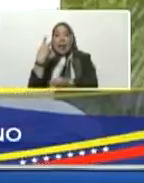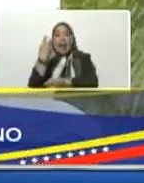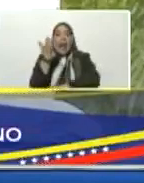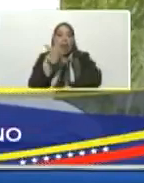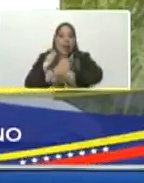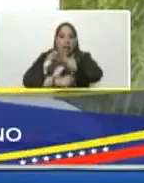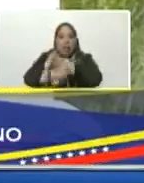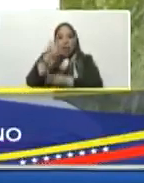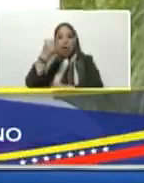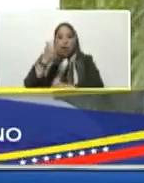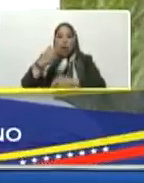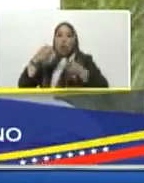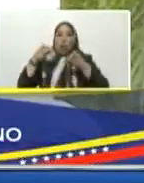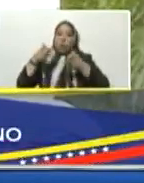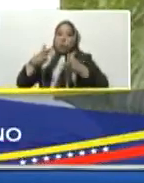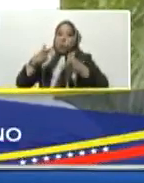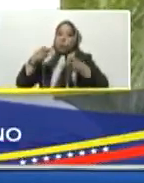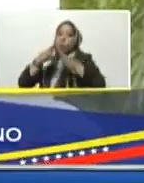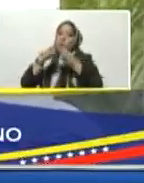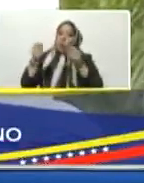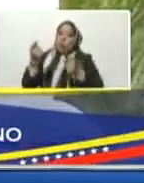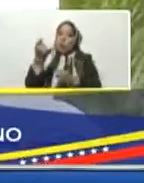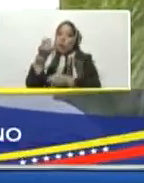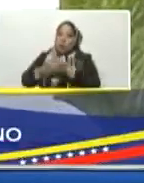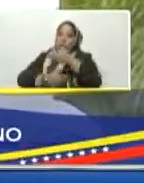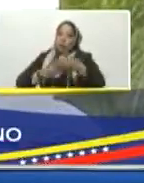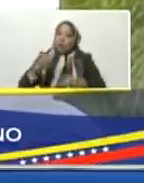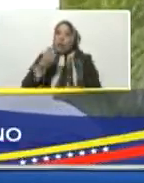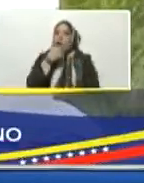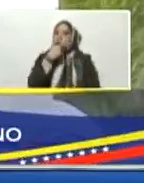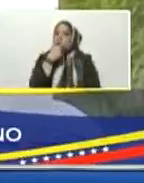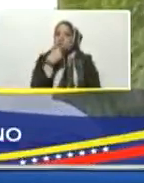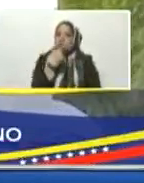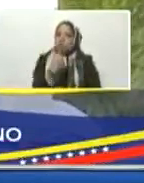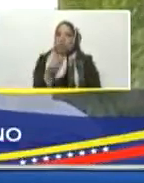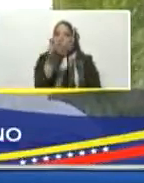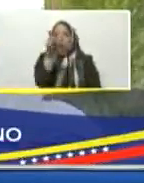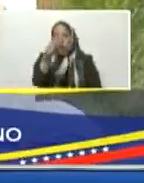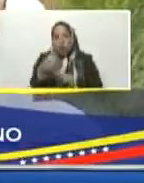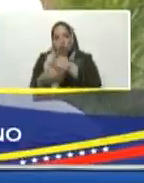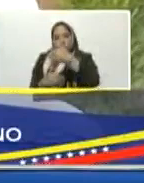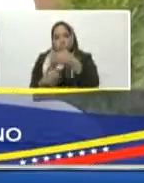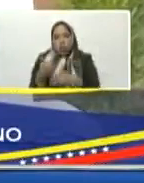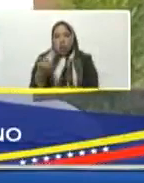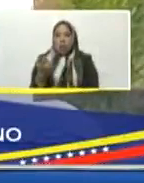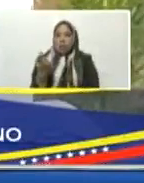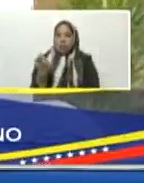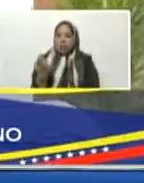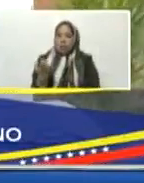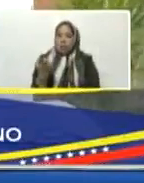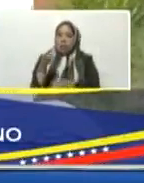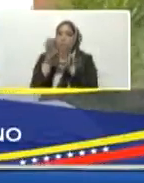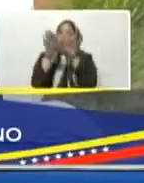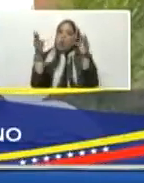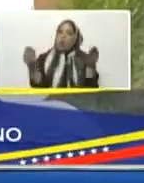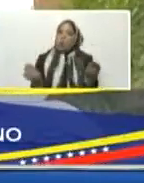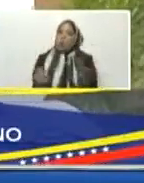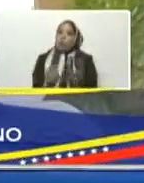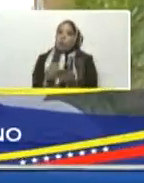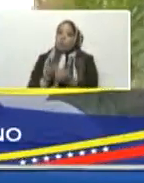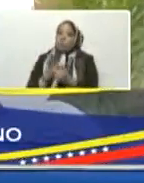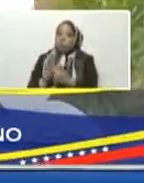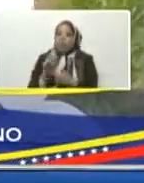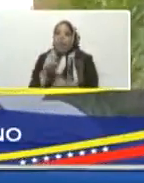Viene bomba de cobalto, todo el delineador facial de todas las, digamos, el mapping, lo que llaman, para